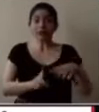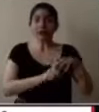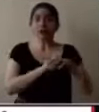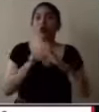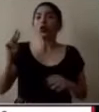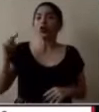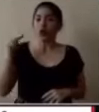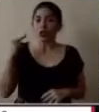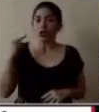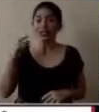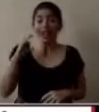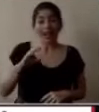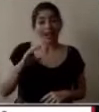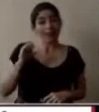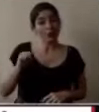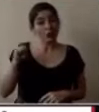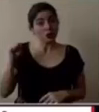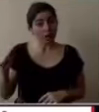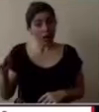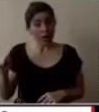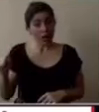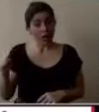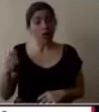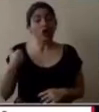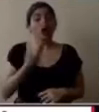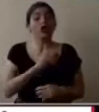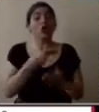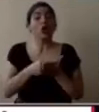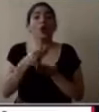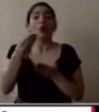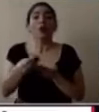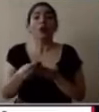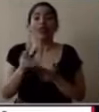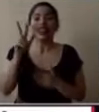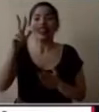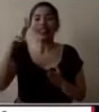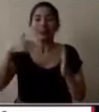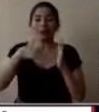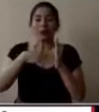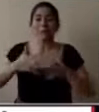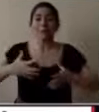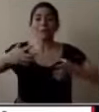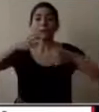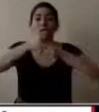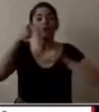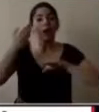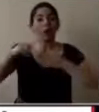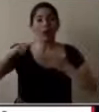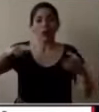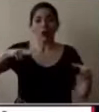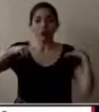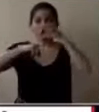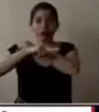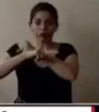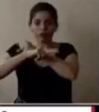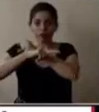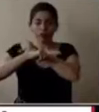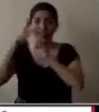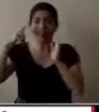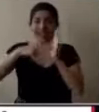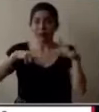noticia de que en la Caja Costarricense de Seguro Social habíamos comprado 3.000 bolsas de cadáveres.